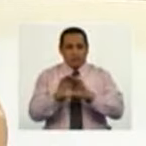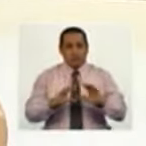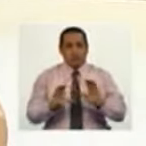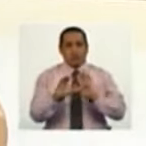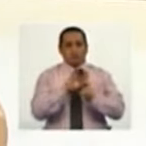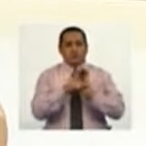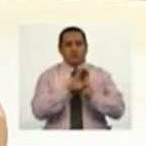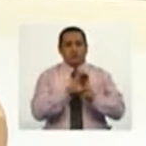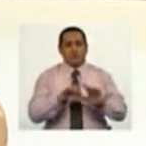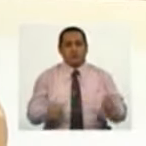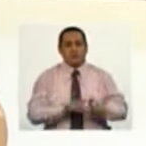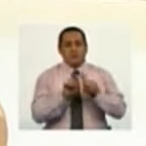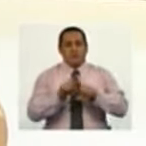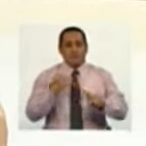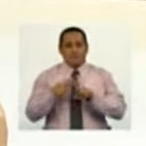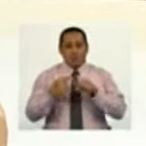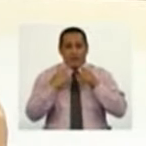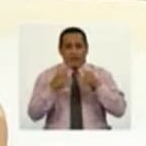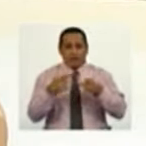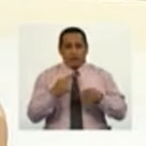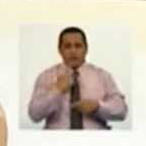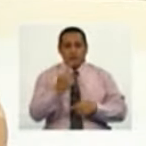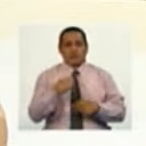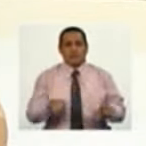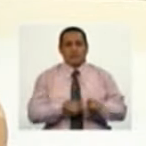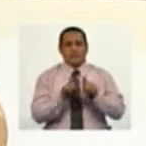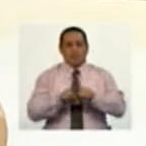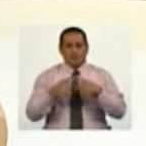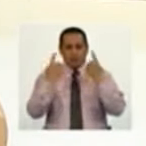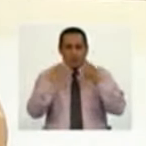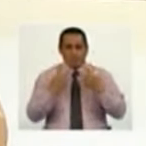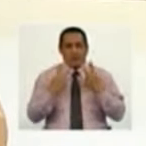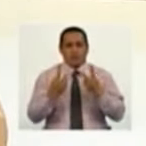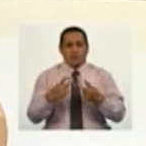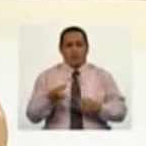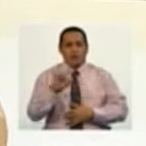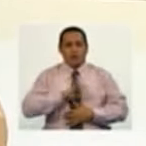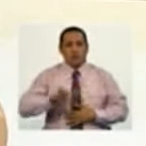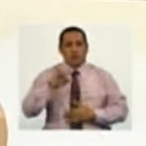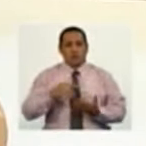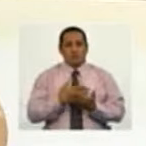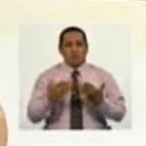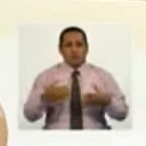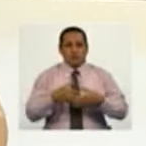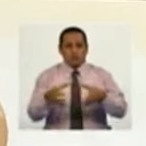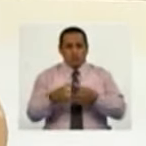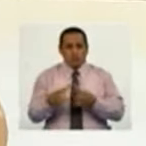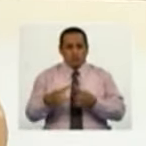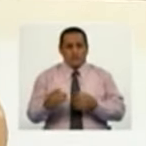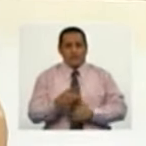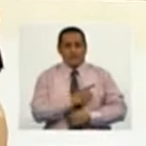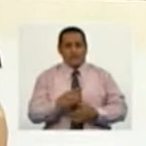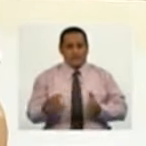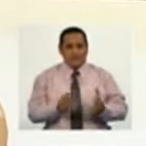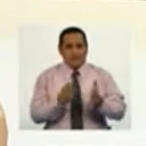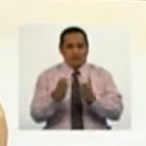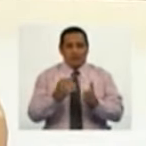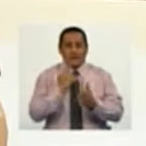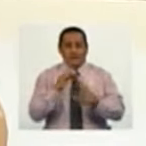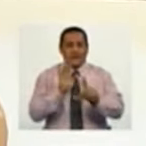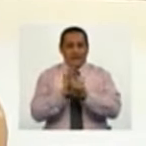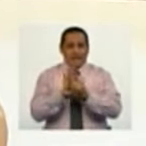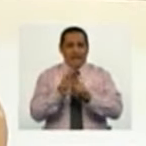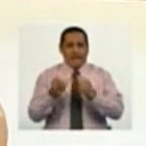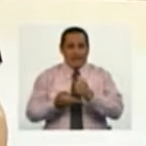Constitución. Entonces, por eso es que también, en la medida que el uso de este poder de dirección sea legítimo, es que